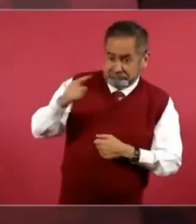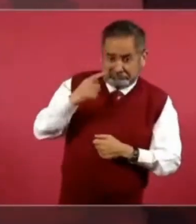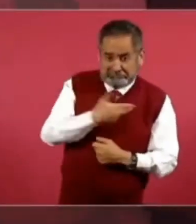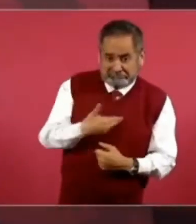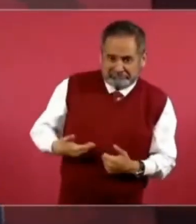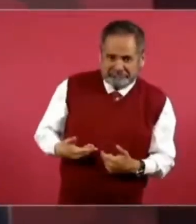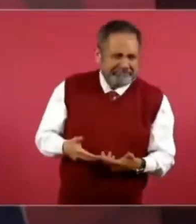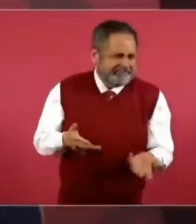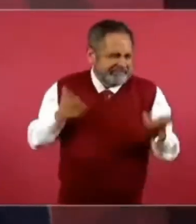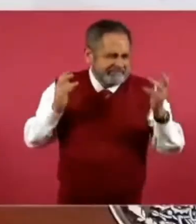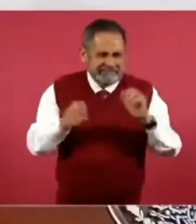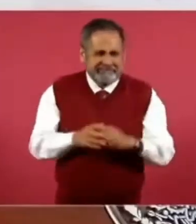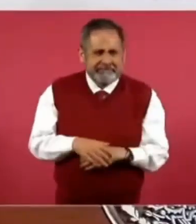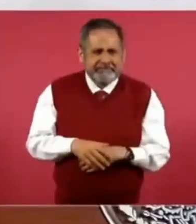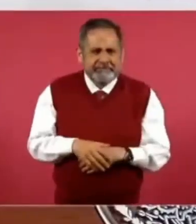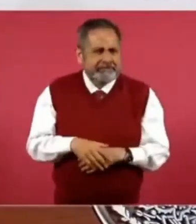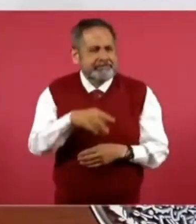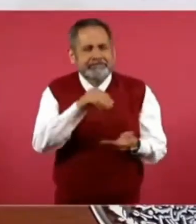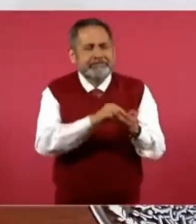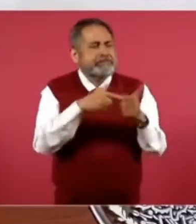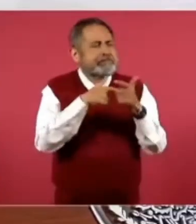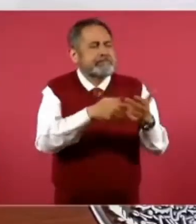y seguir con la misma